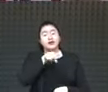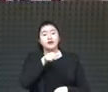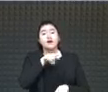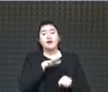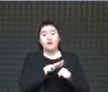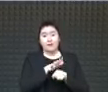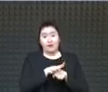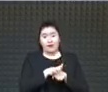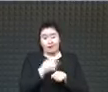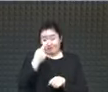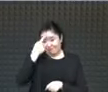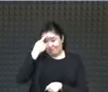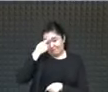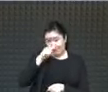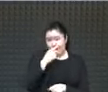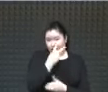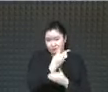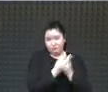mi beca para empezar,